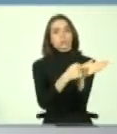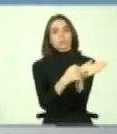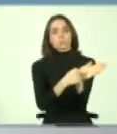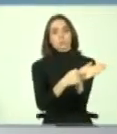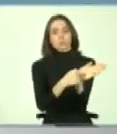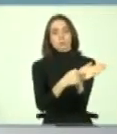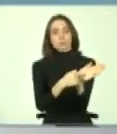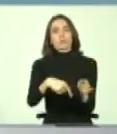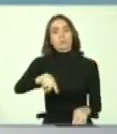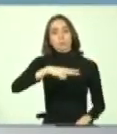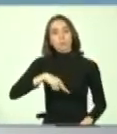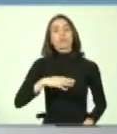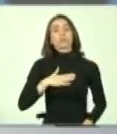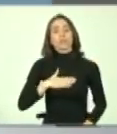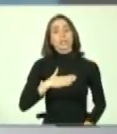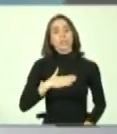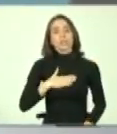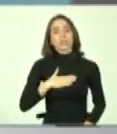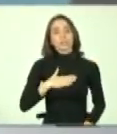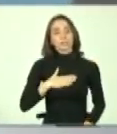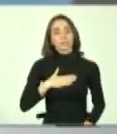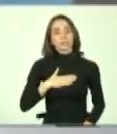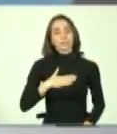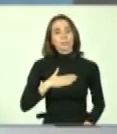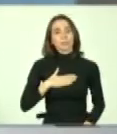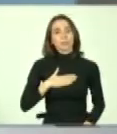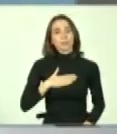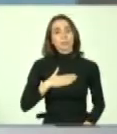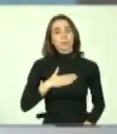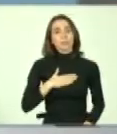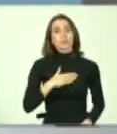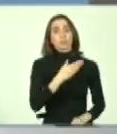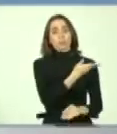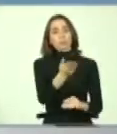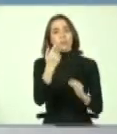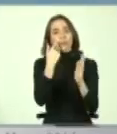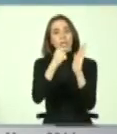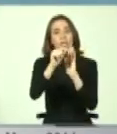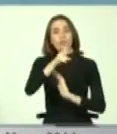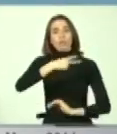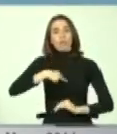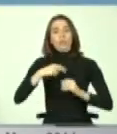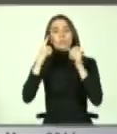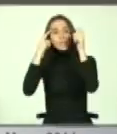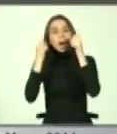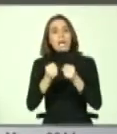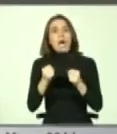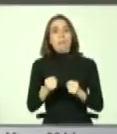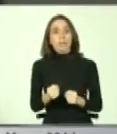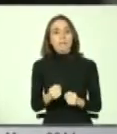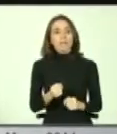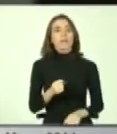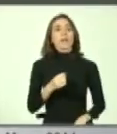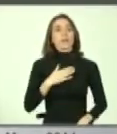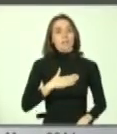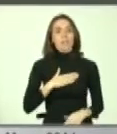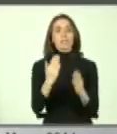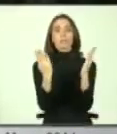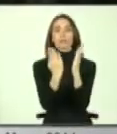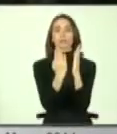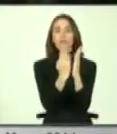queremos que queremos que reconozcan nuestras capacidades queremos estudiar